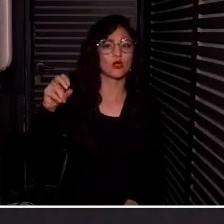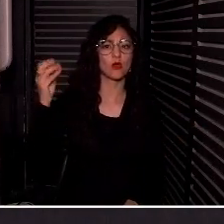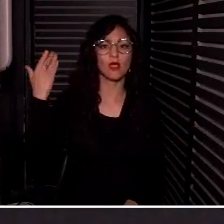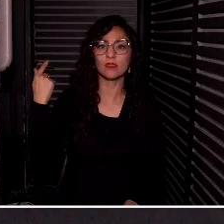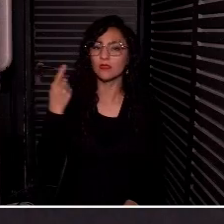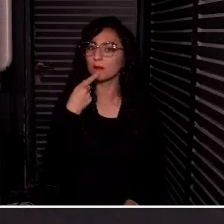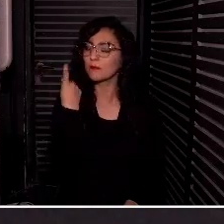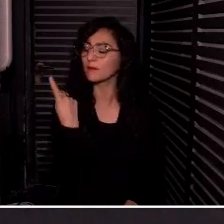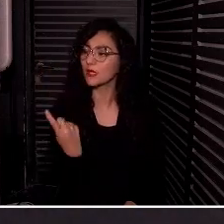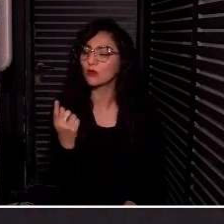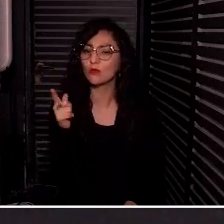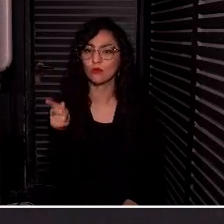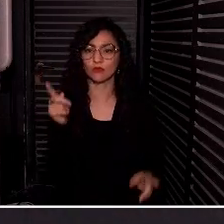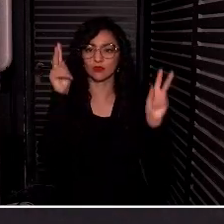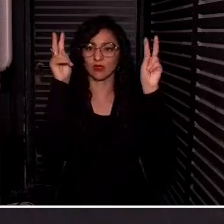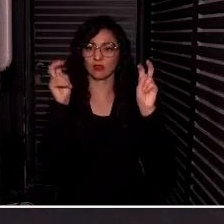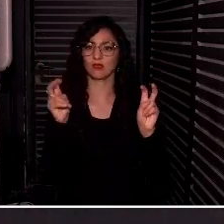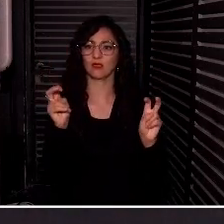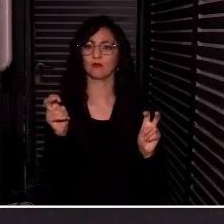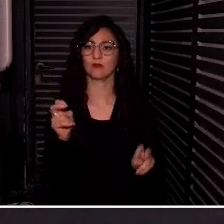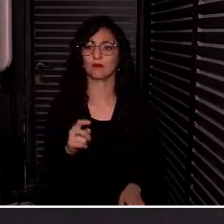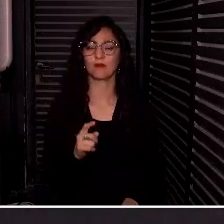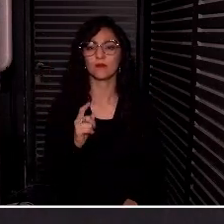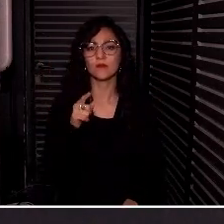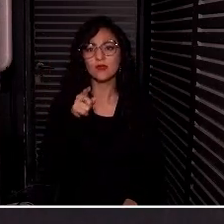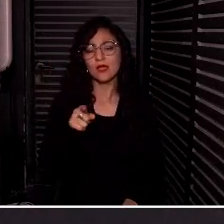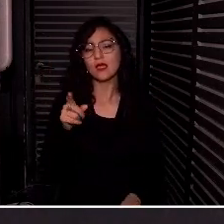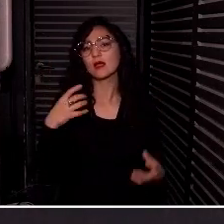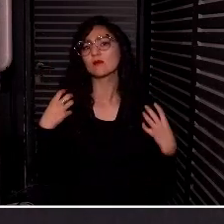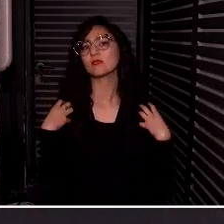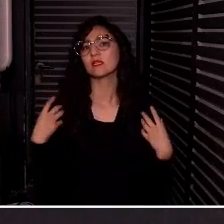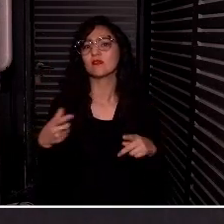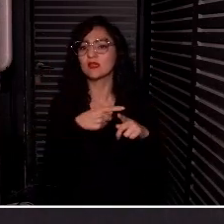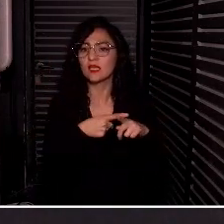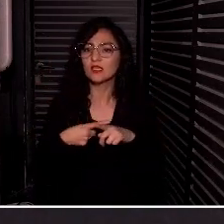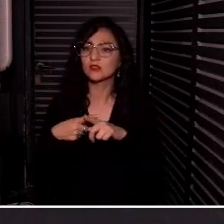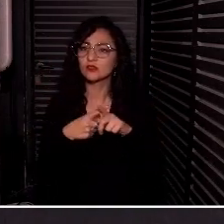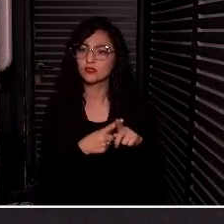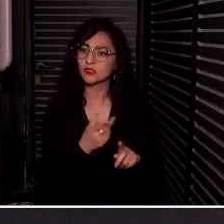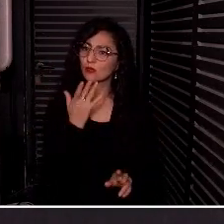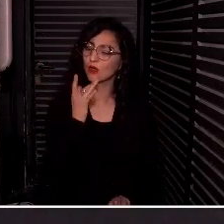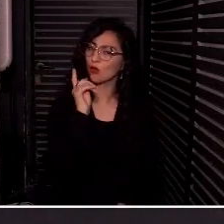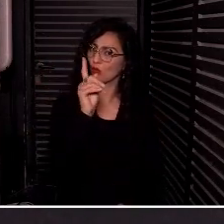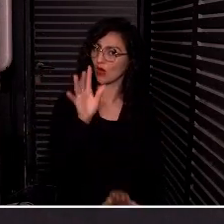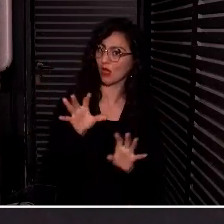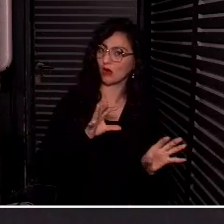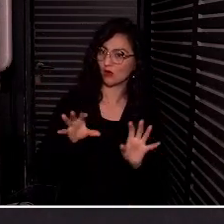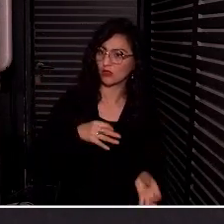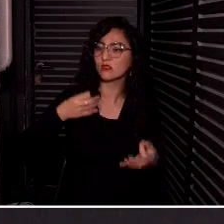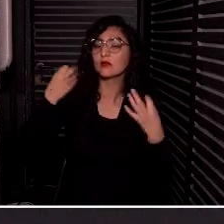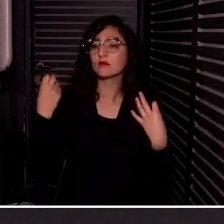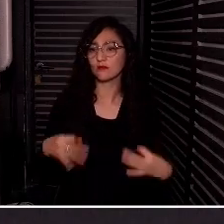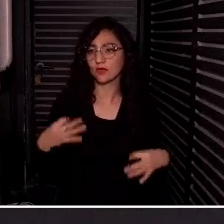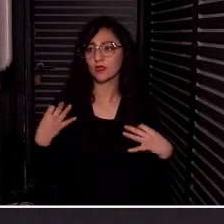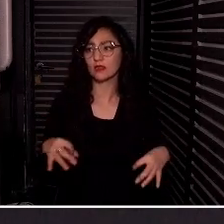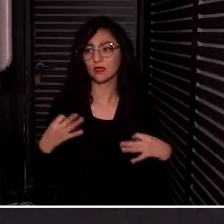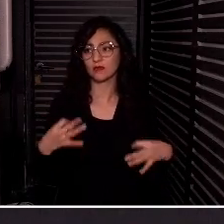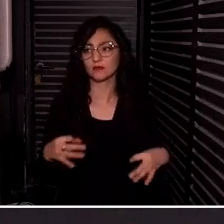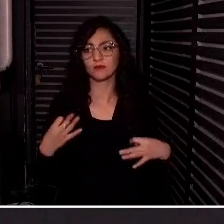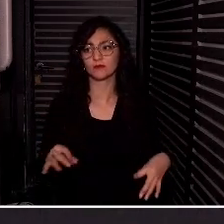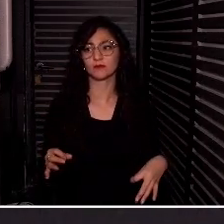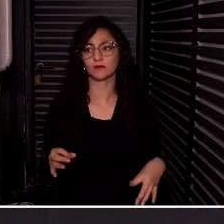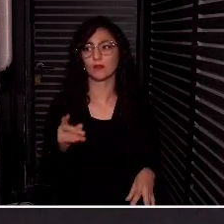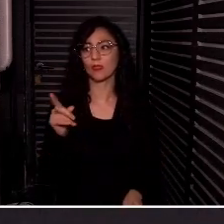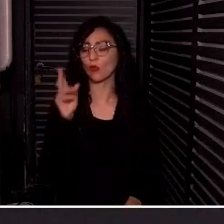a el tema de eh la responsabilidad social porque una cosa es que efectivamente eh